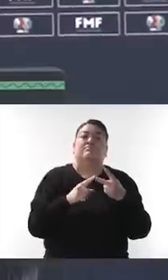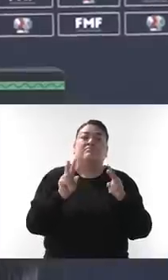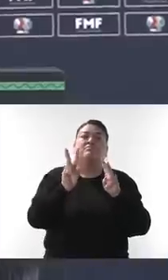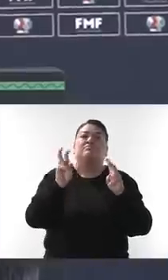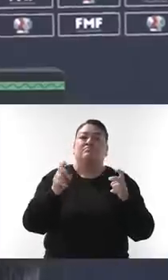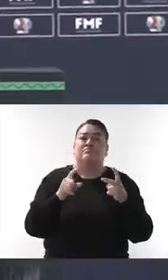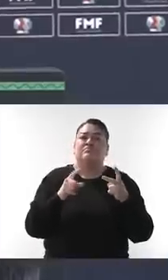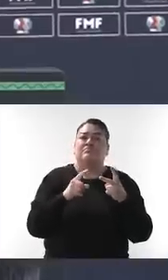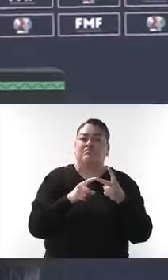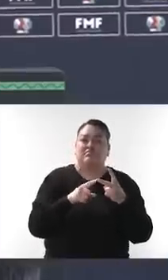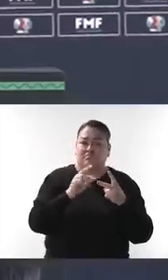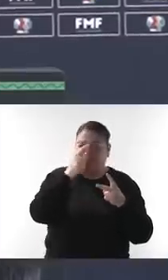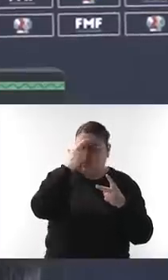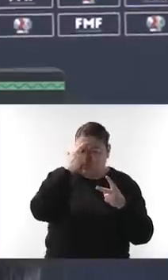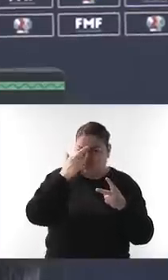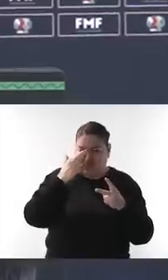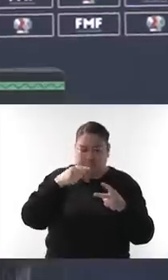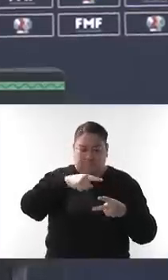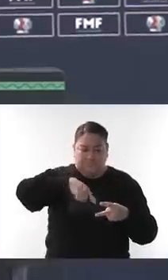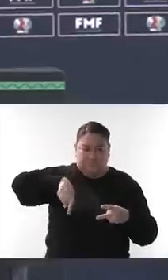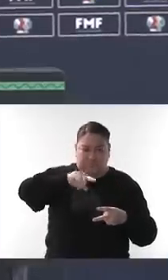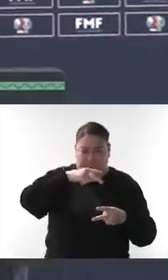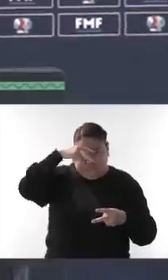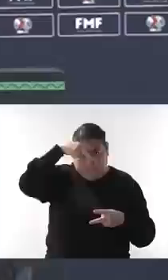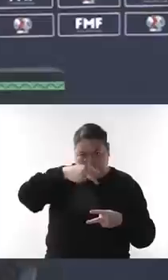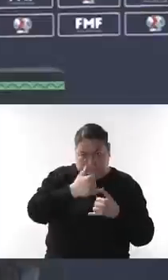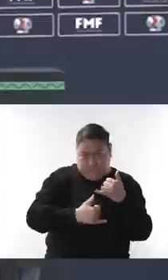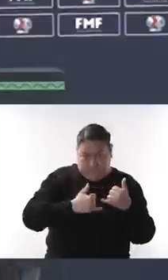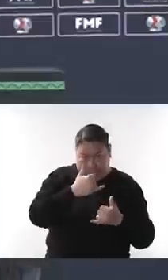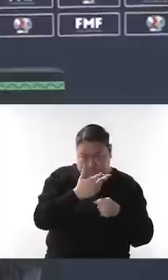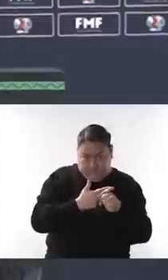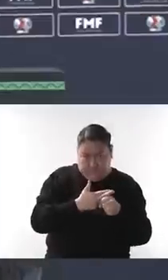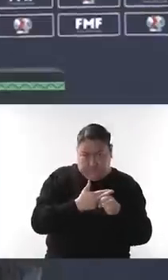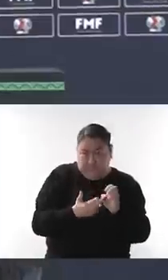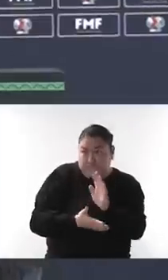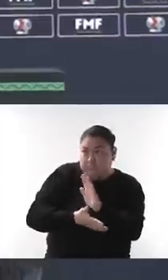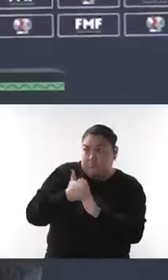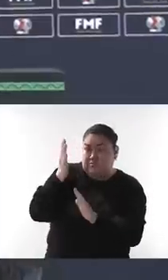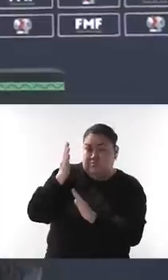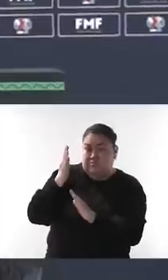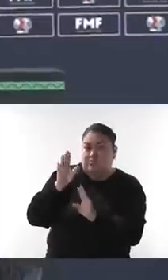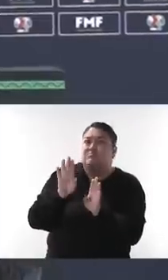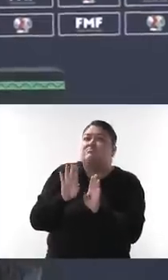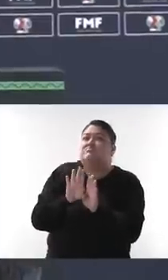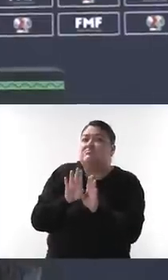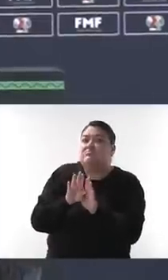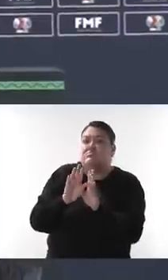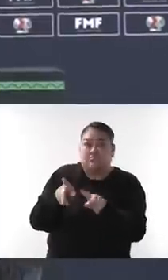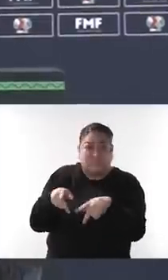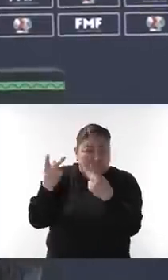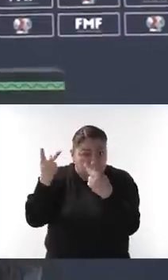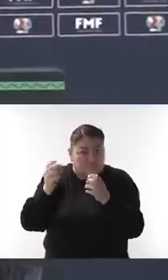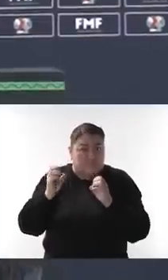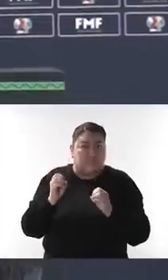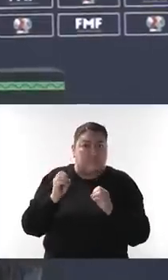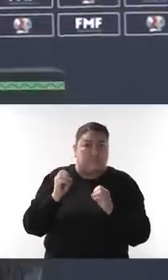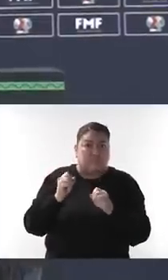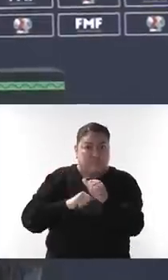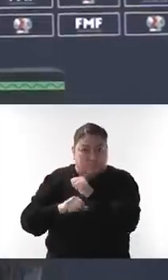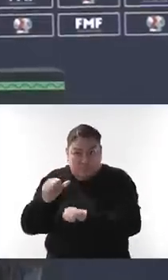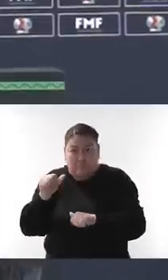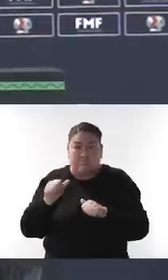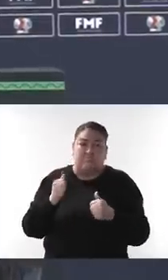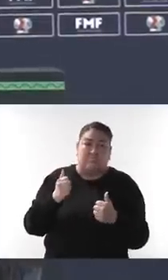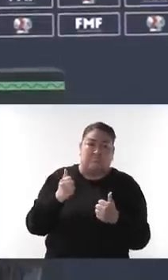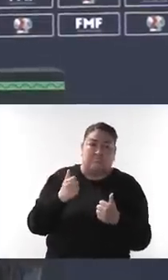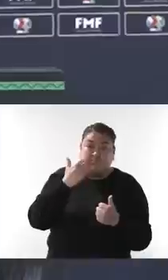tema de la exportación del futbolista mexicano hacia Europa? ¿En venta, en proyección o en un fogueo para